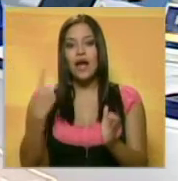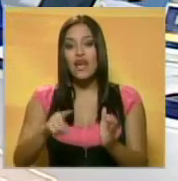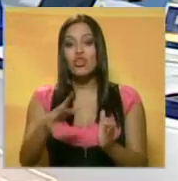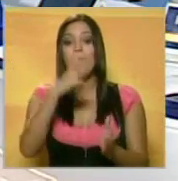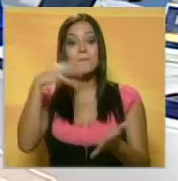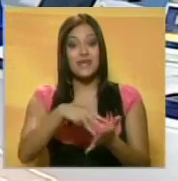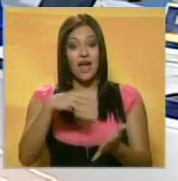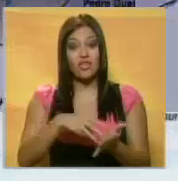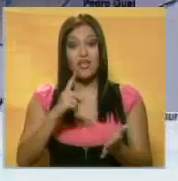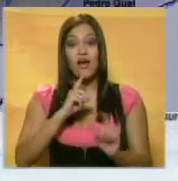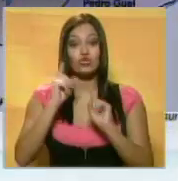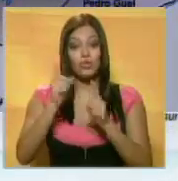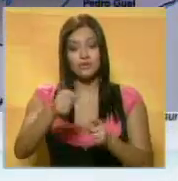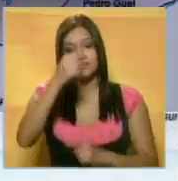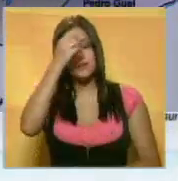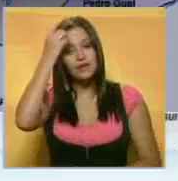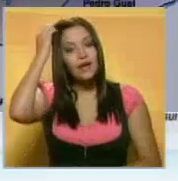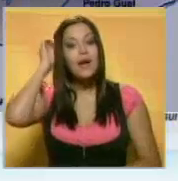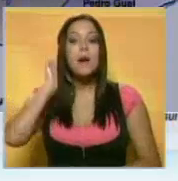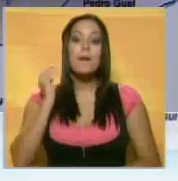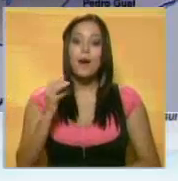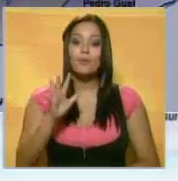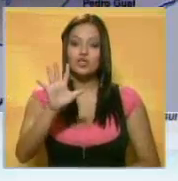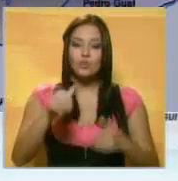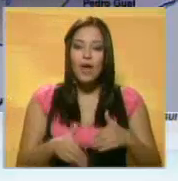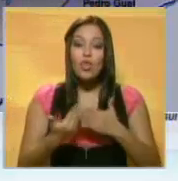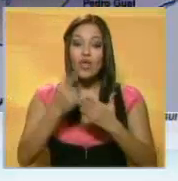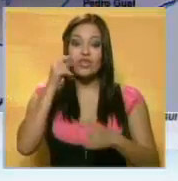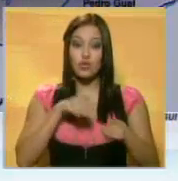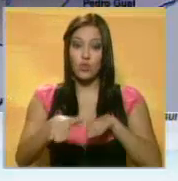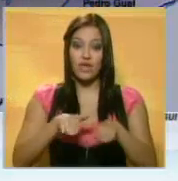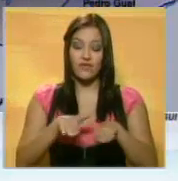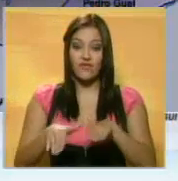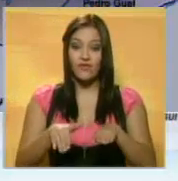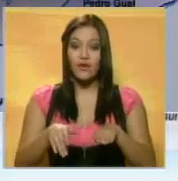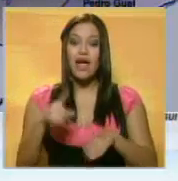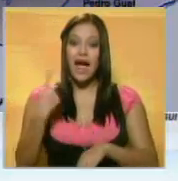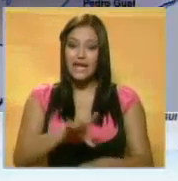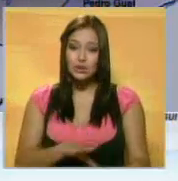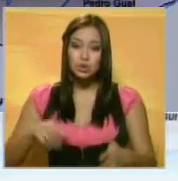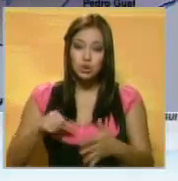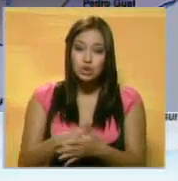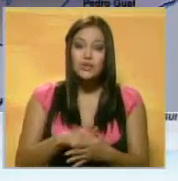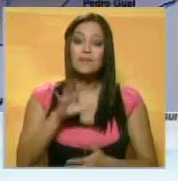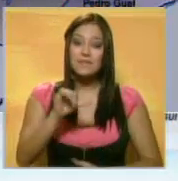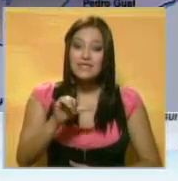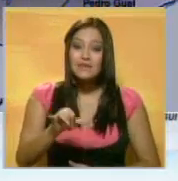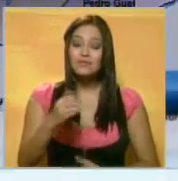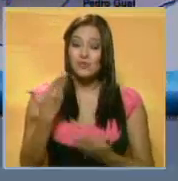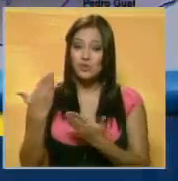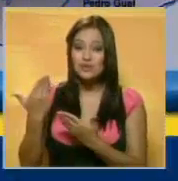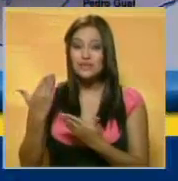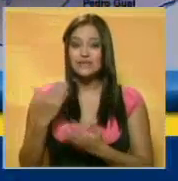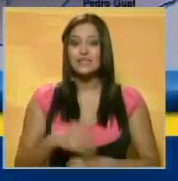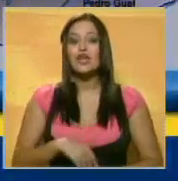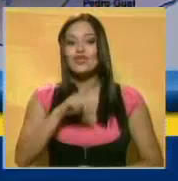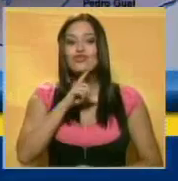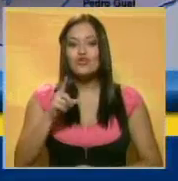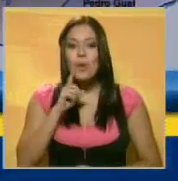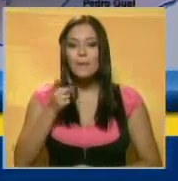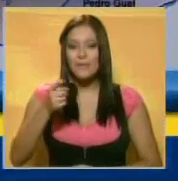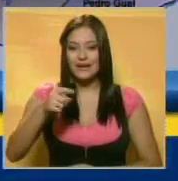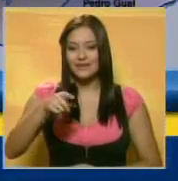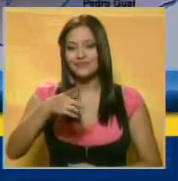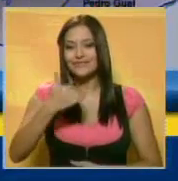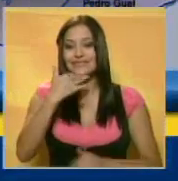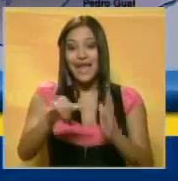Estado Miranda Aproximadamente a las 5:30 de la madrugada de este jueves se registró el accidente en la mencionada vía a la altura del relleno sanitario de